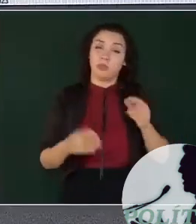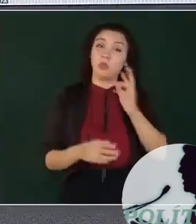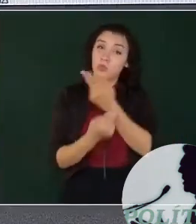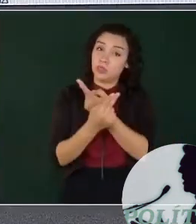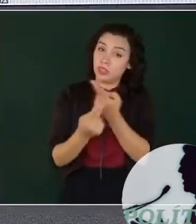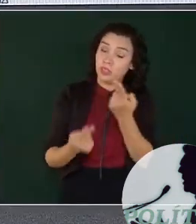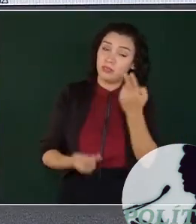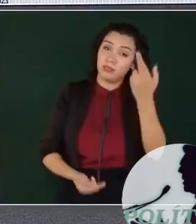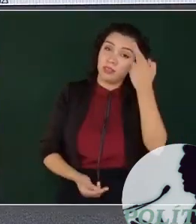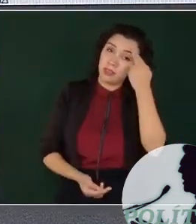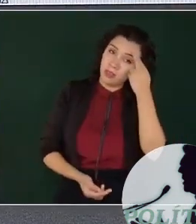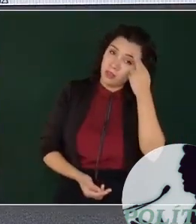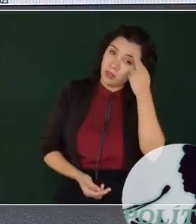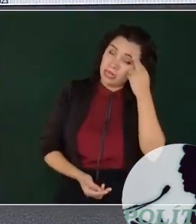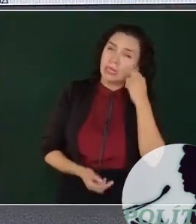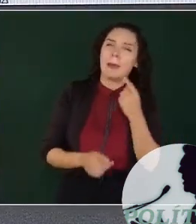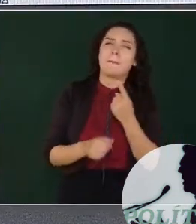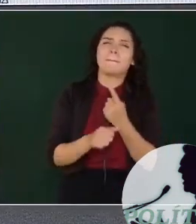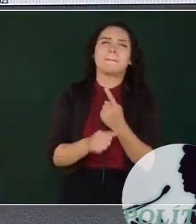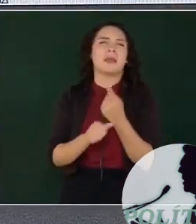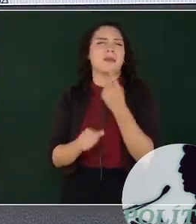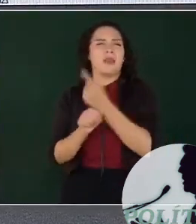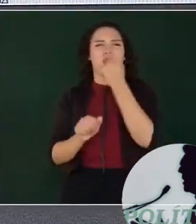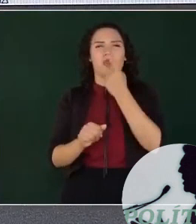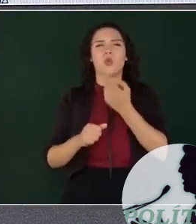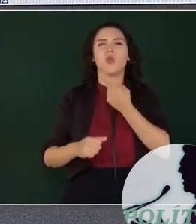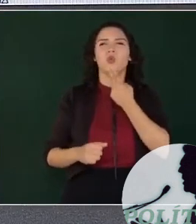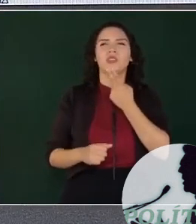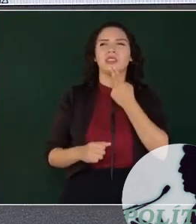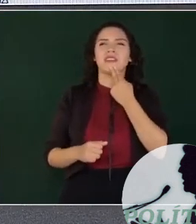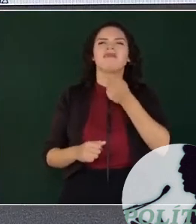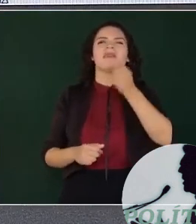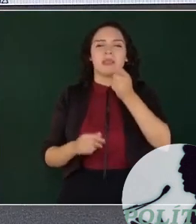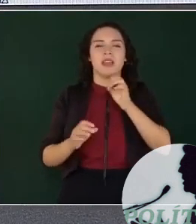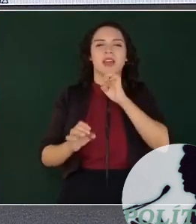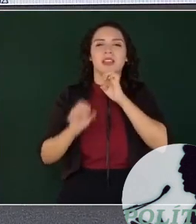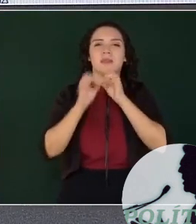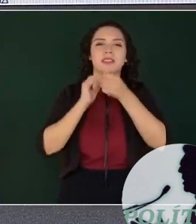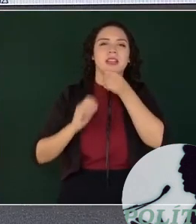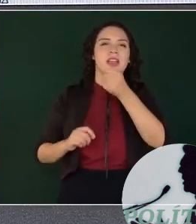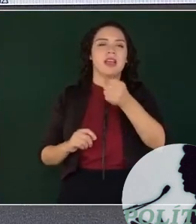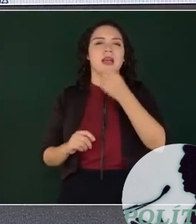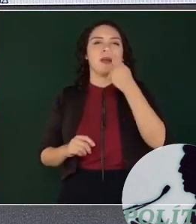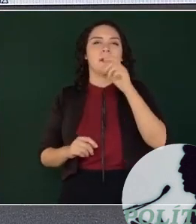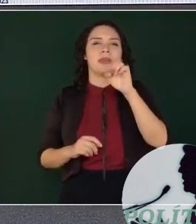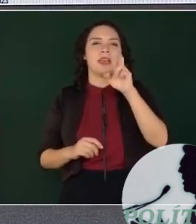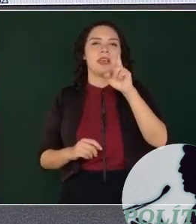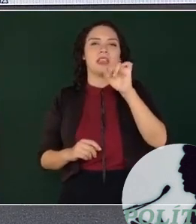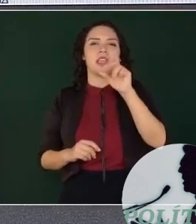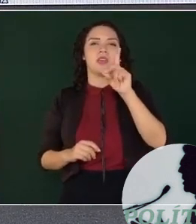acuérdense cuál es la técnica principal del periodismo tendencioso.